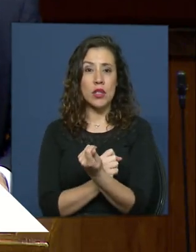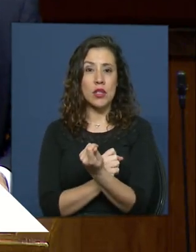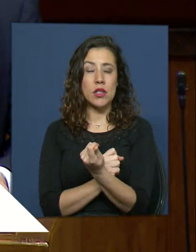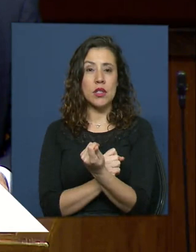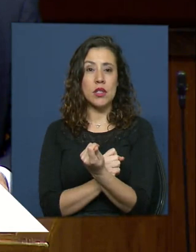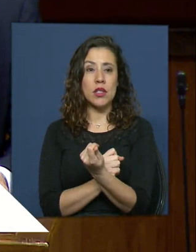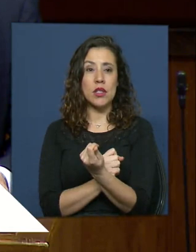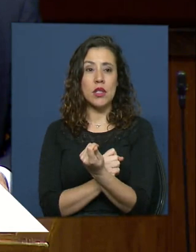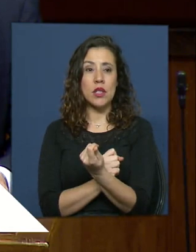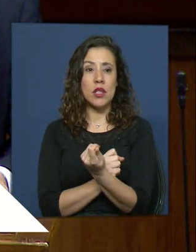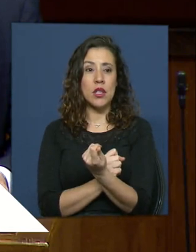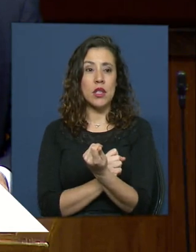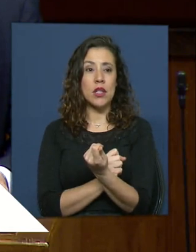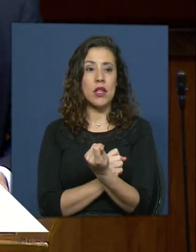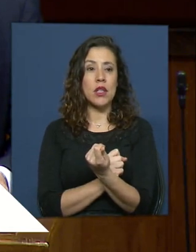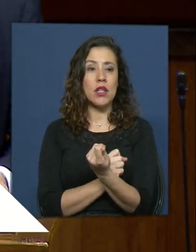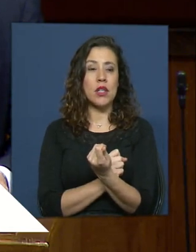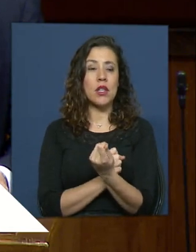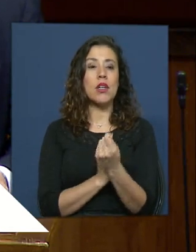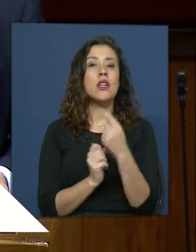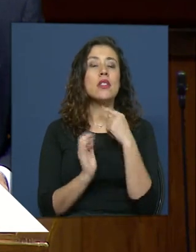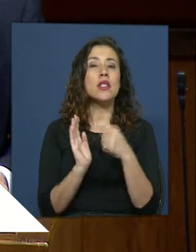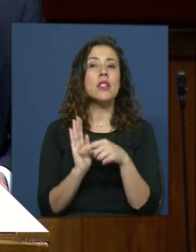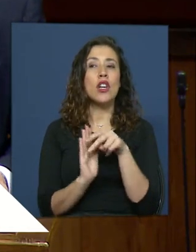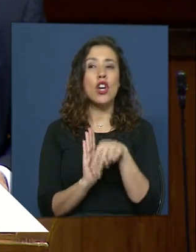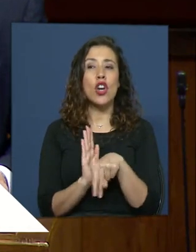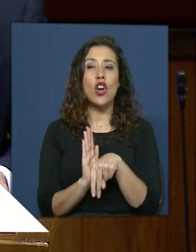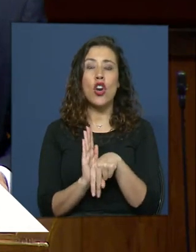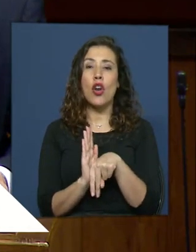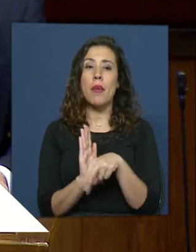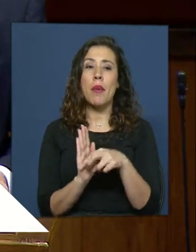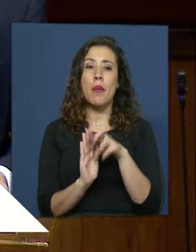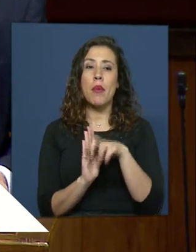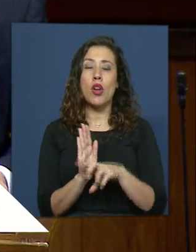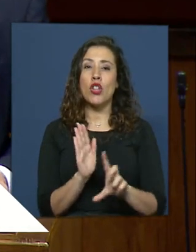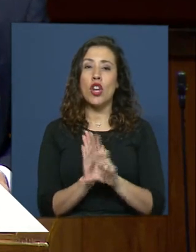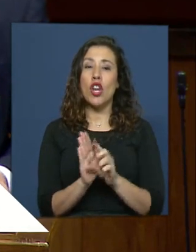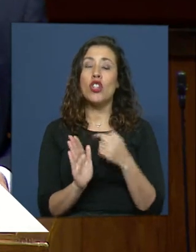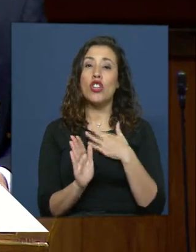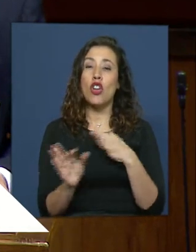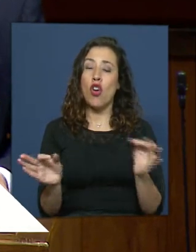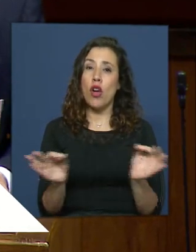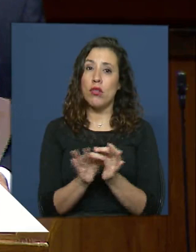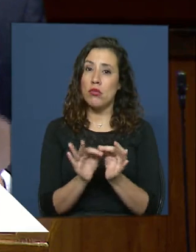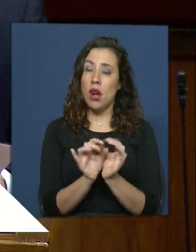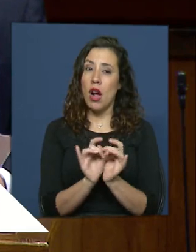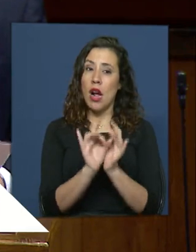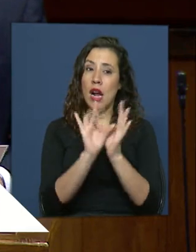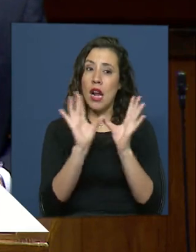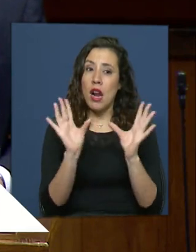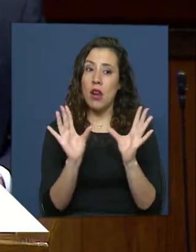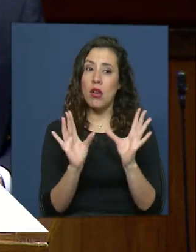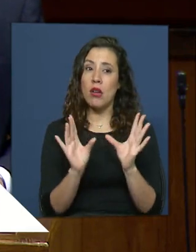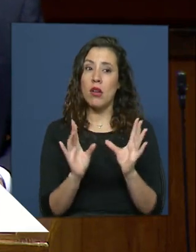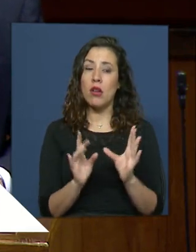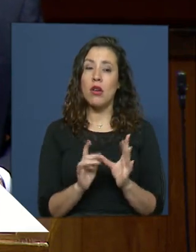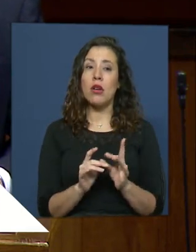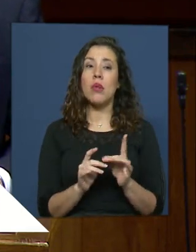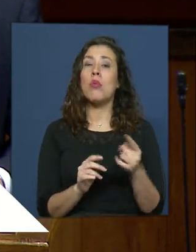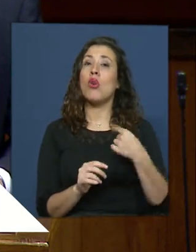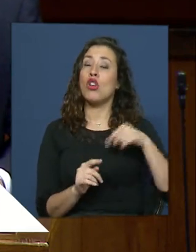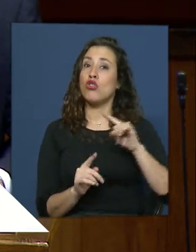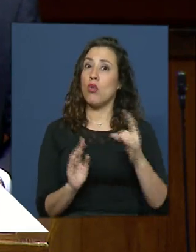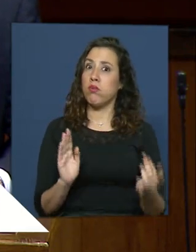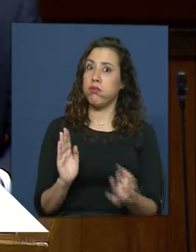se reponen normas contenidas en el proyecto de ley. Yo quiero dejar claro, porque nunca vamos a pasar a llevar